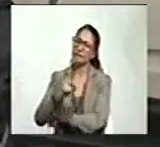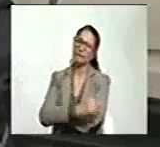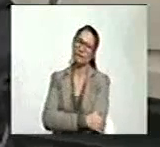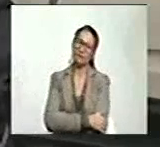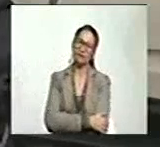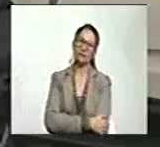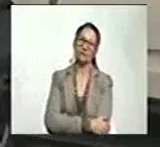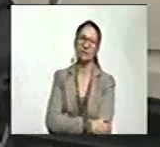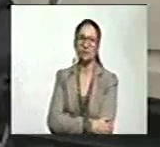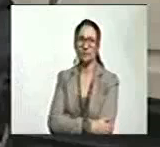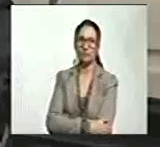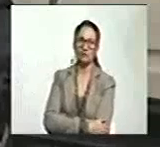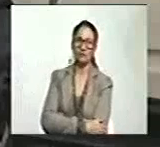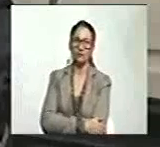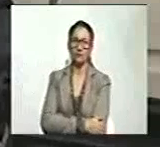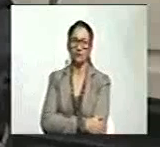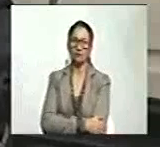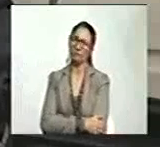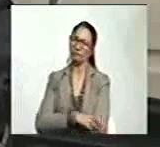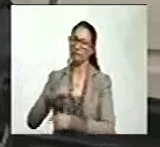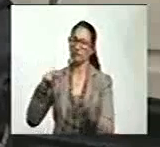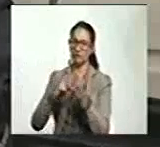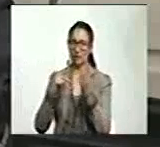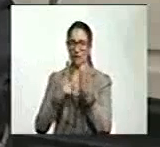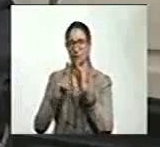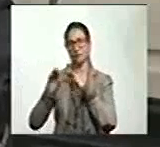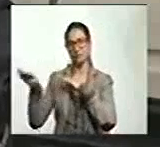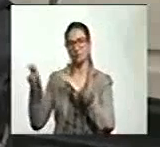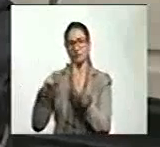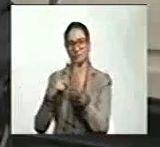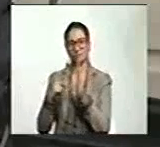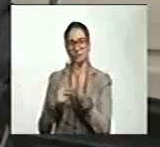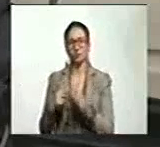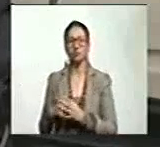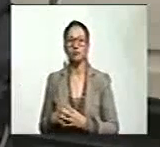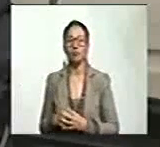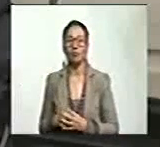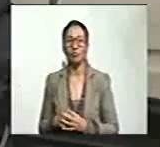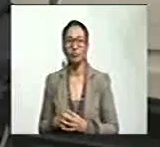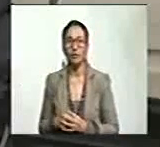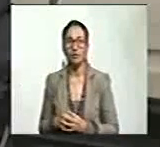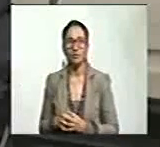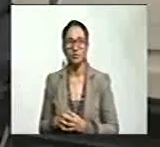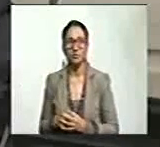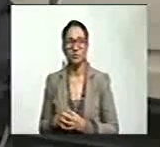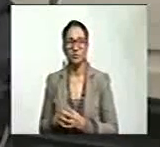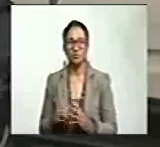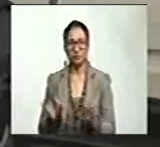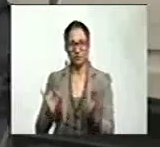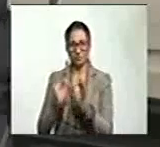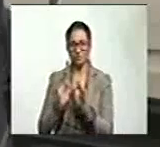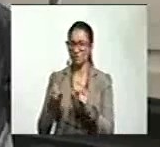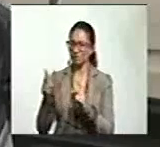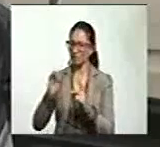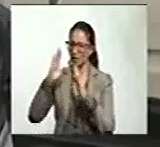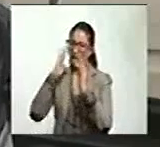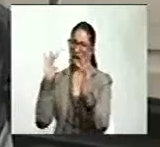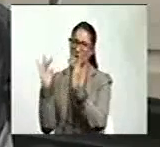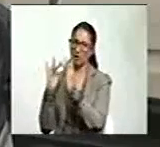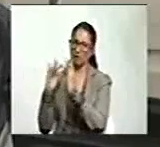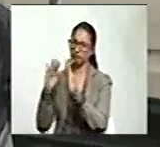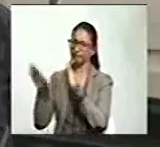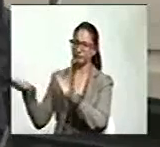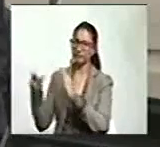claras manifestaciones de un punto de vista de una manera de pensar que posteriormente se